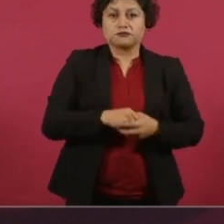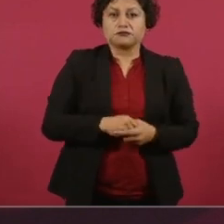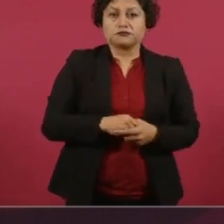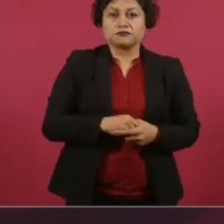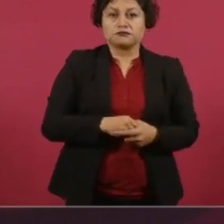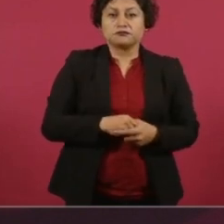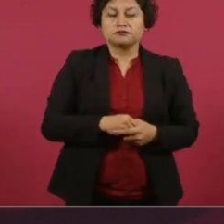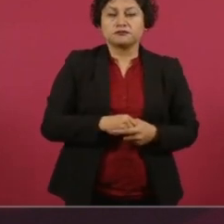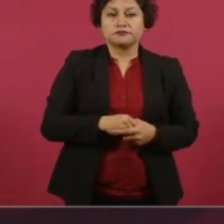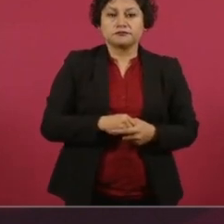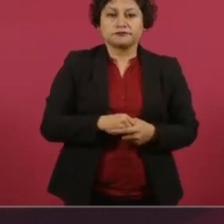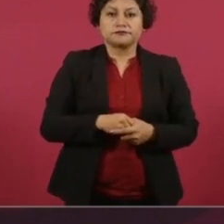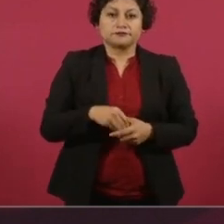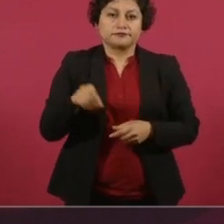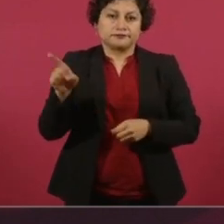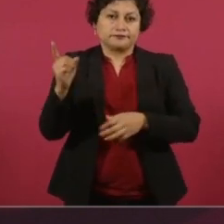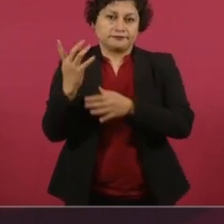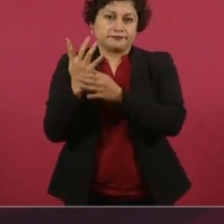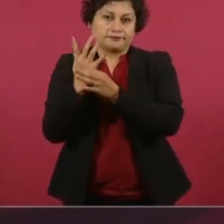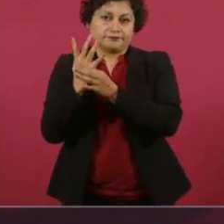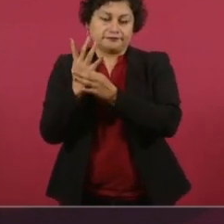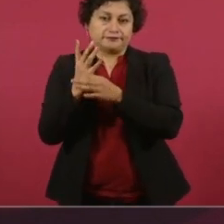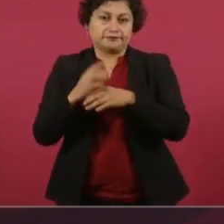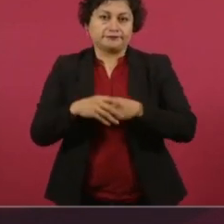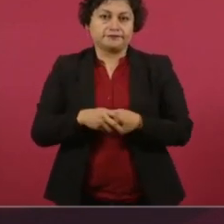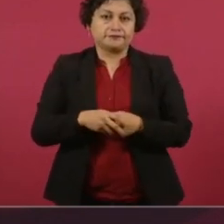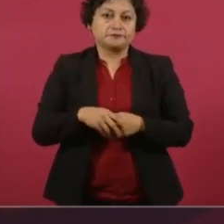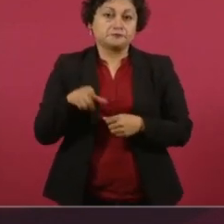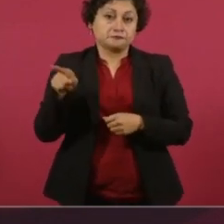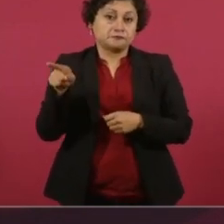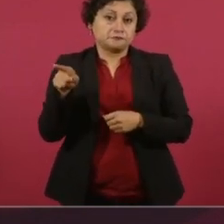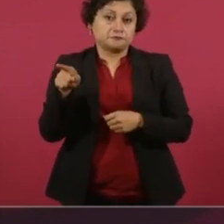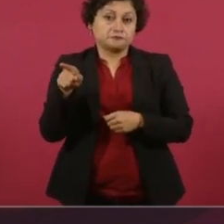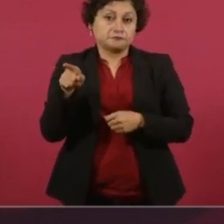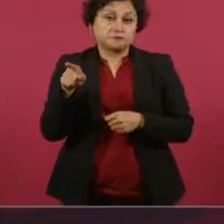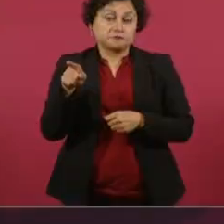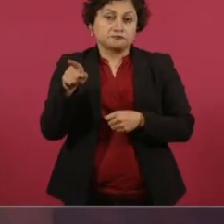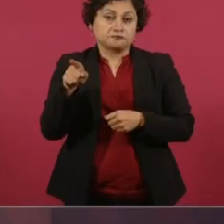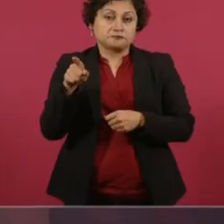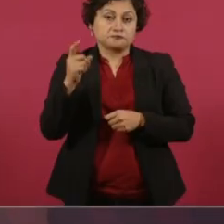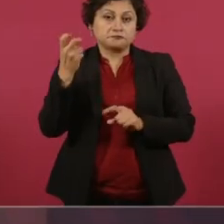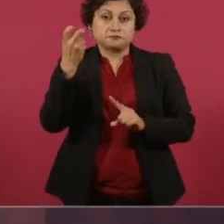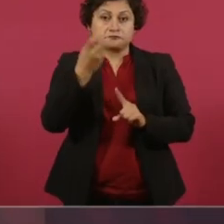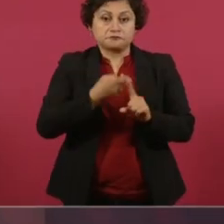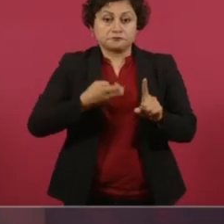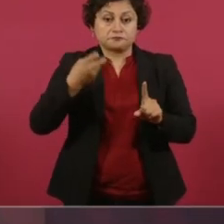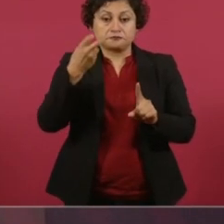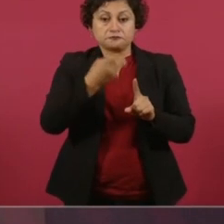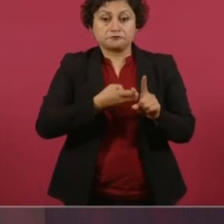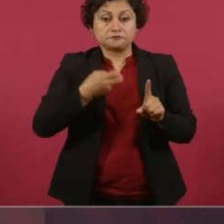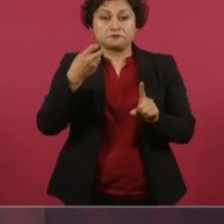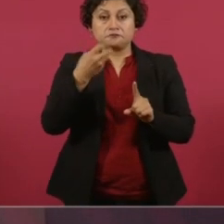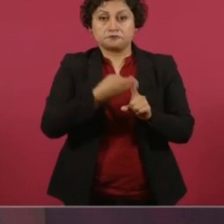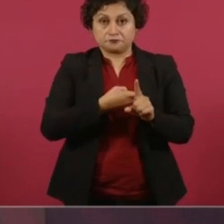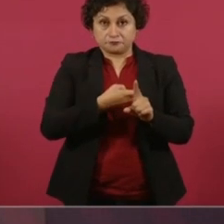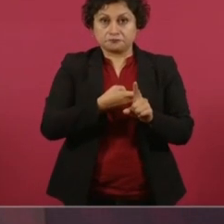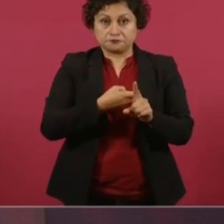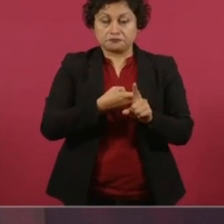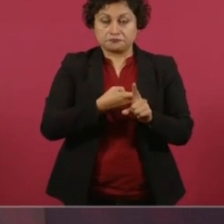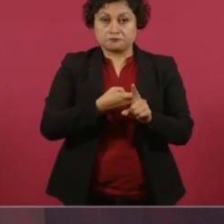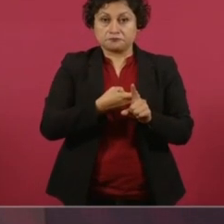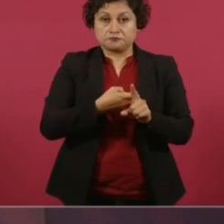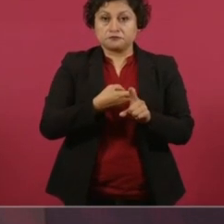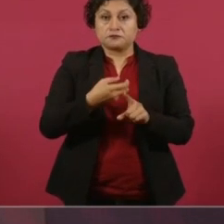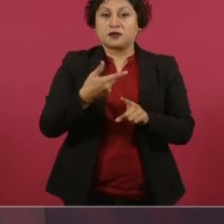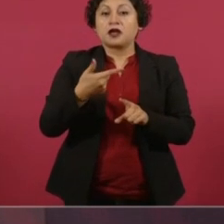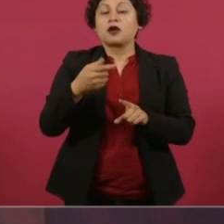decía, criticando a Gogol, un gran escritor